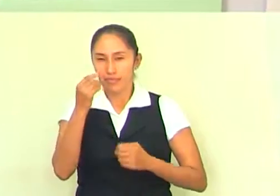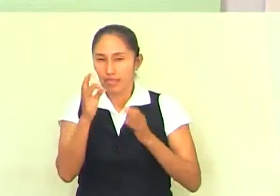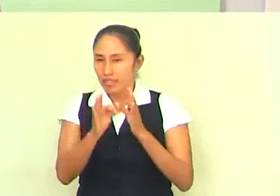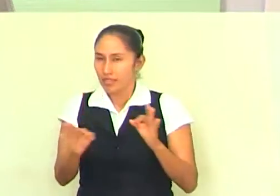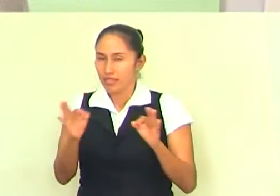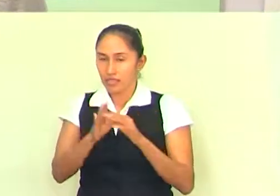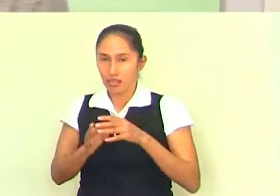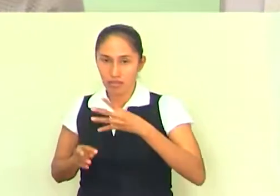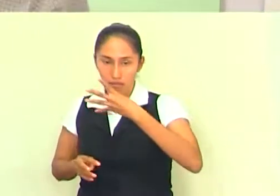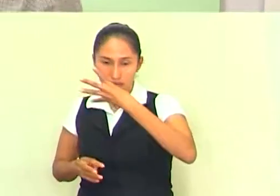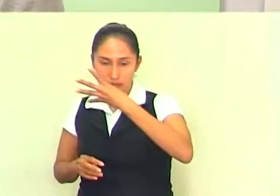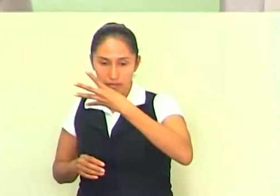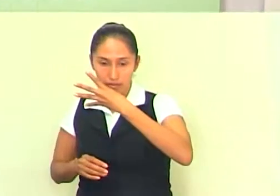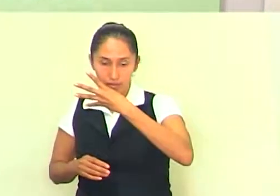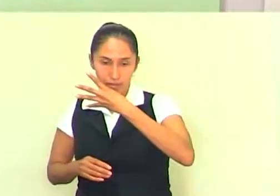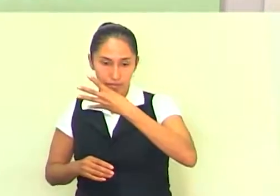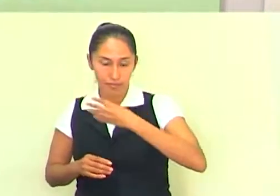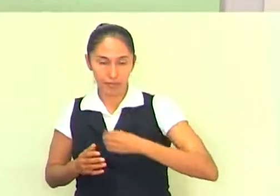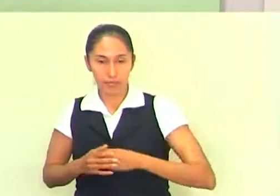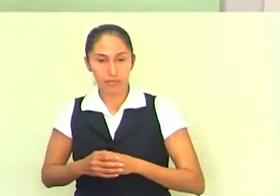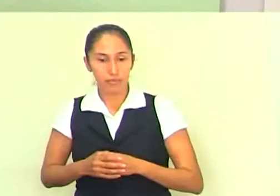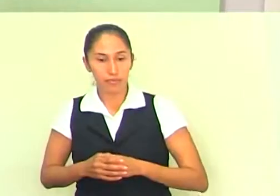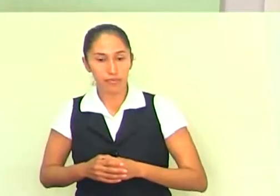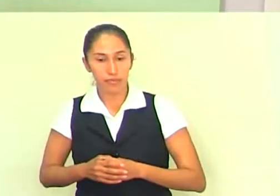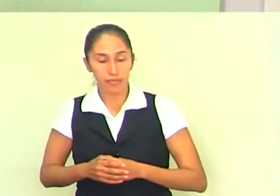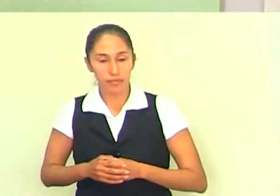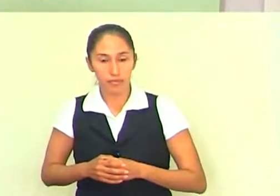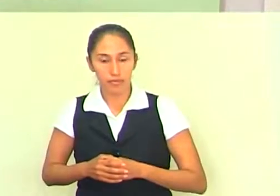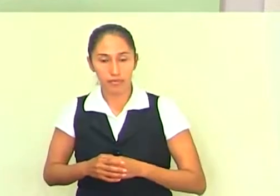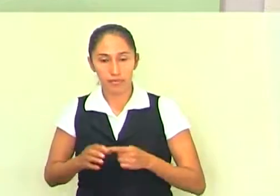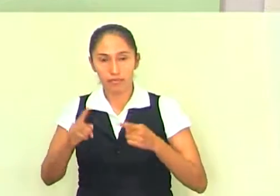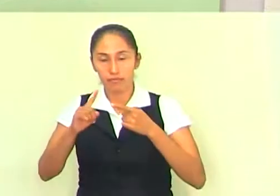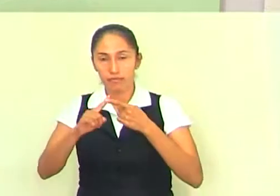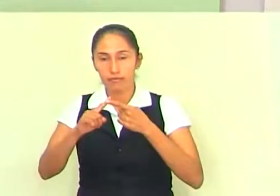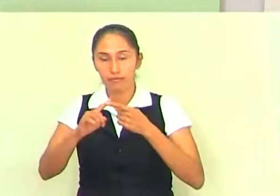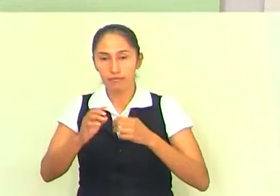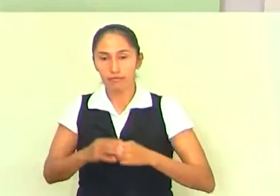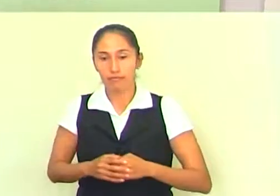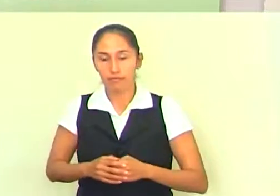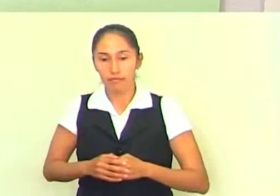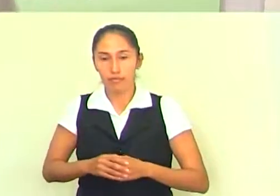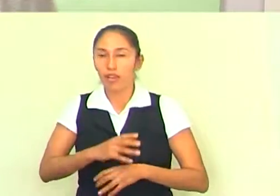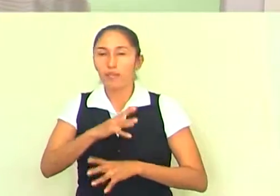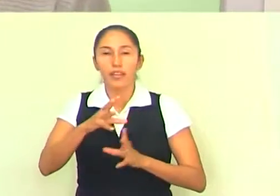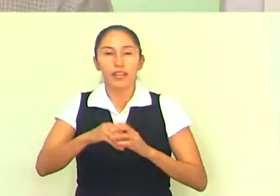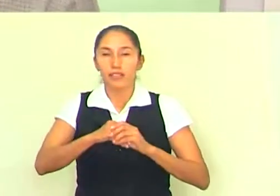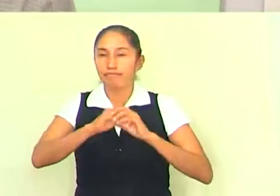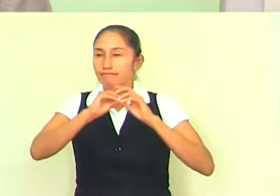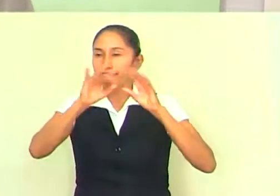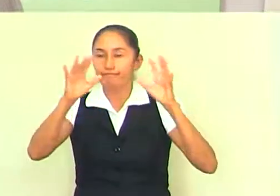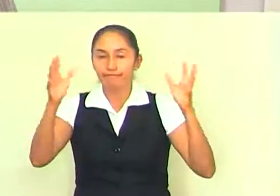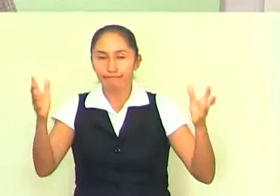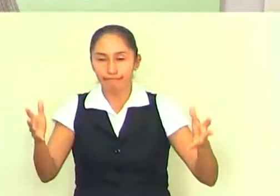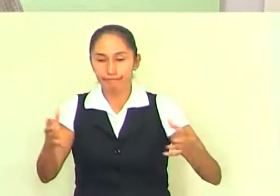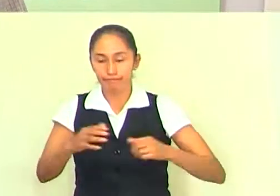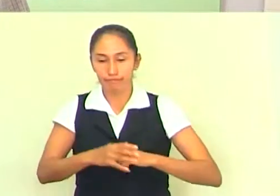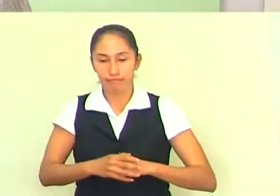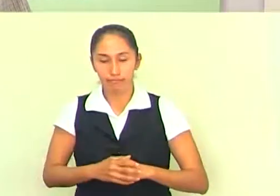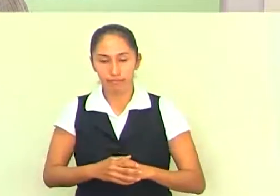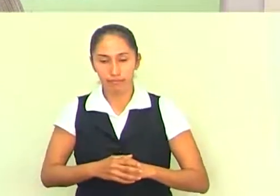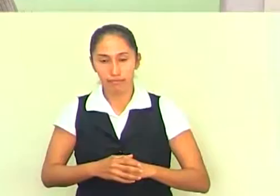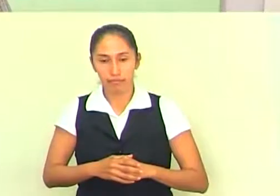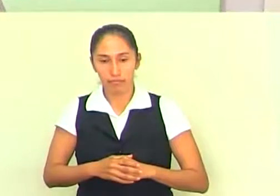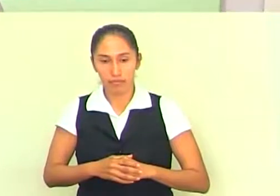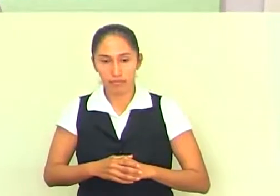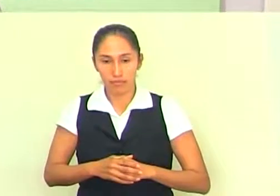esencialmente. El principio de la universalidad. Y seguramente